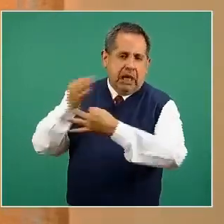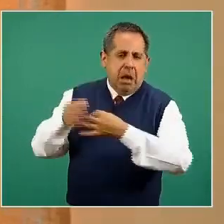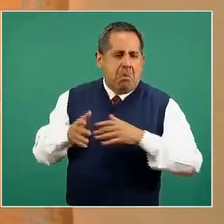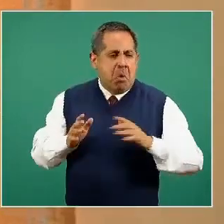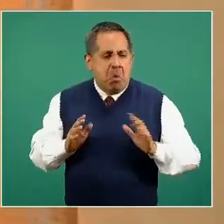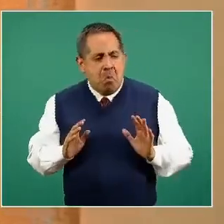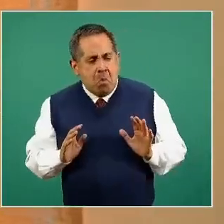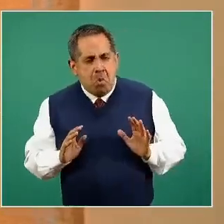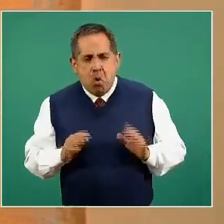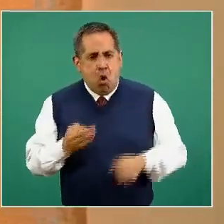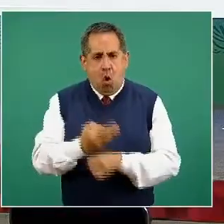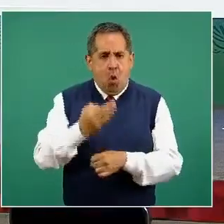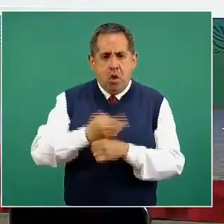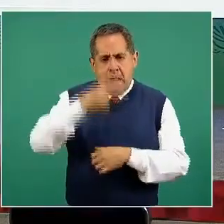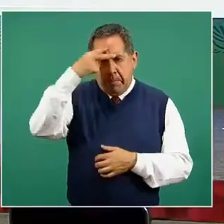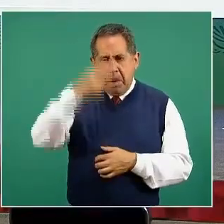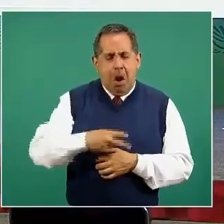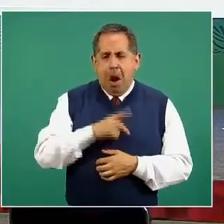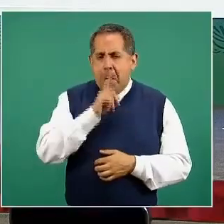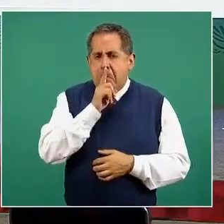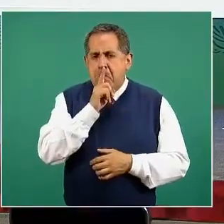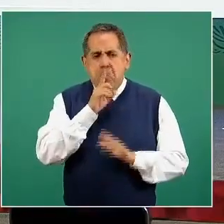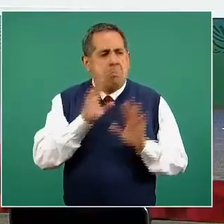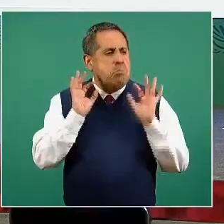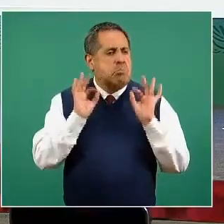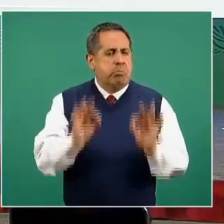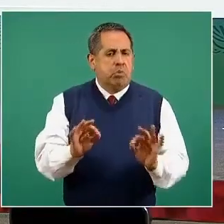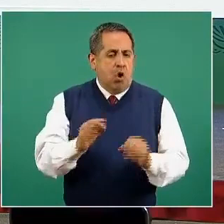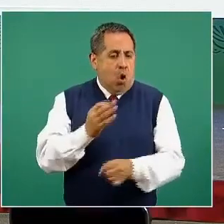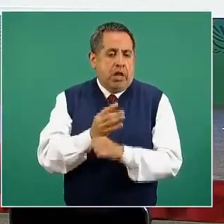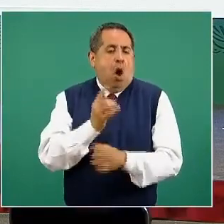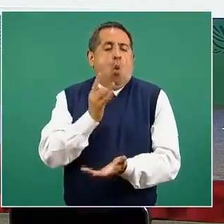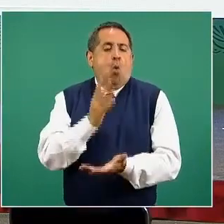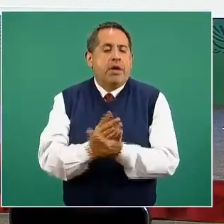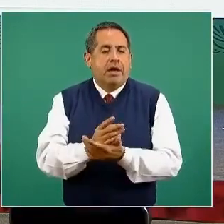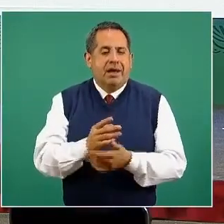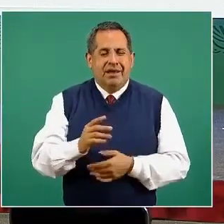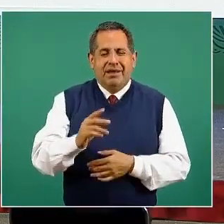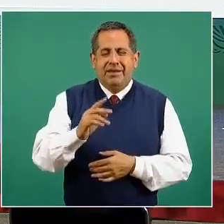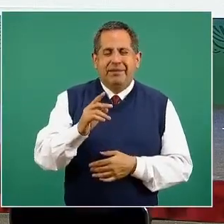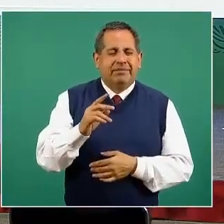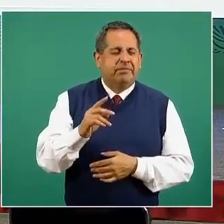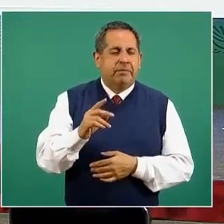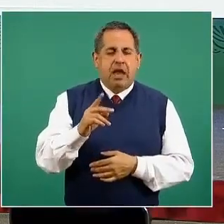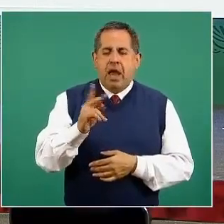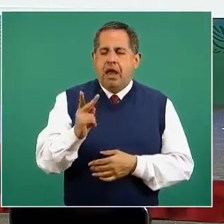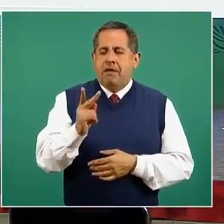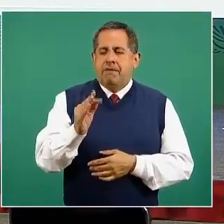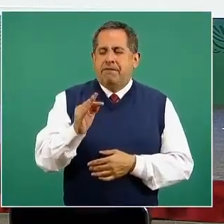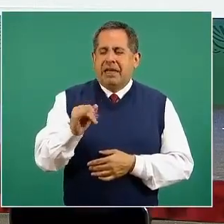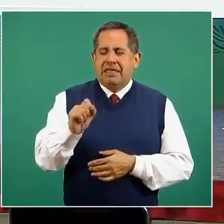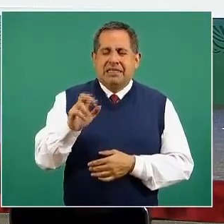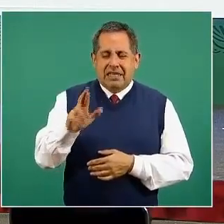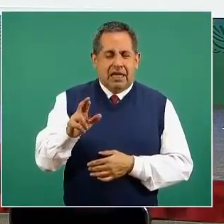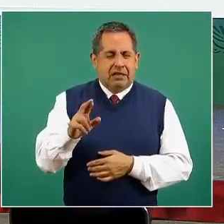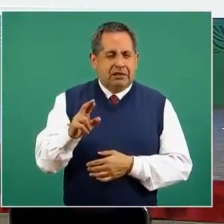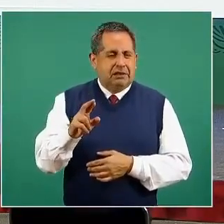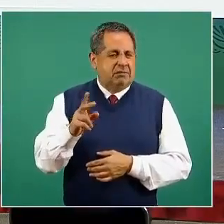En México, hasta el momento, exclusivamente la vacuna de Pfizer-BioNTech contra el SARS-CoV-2.